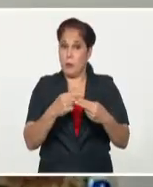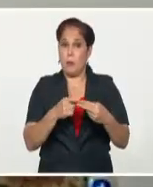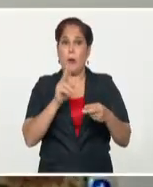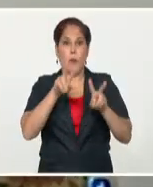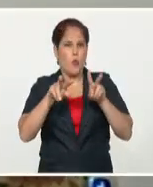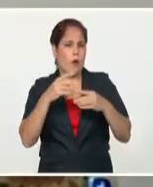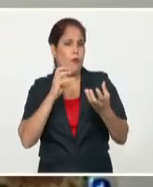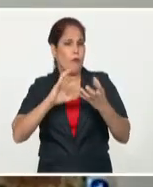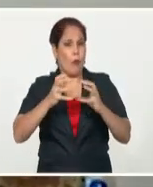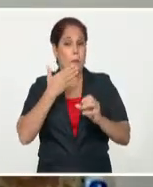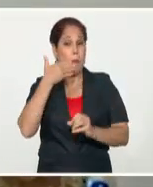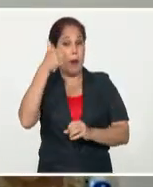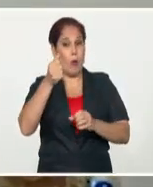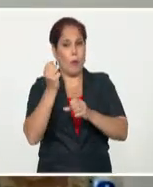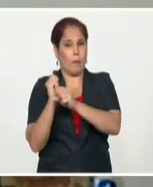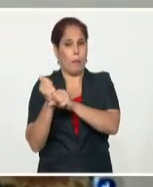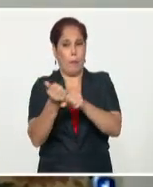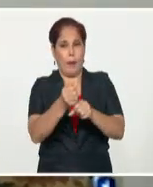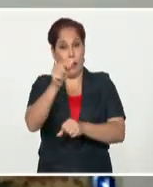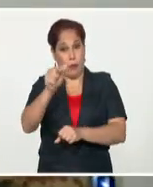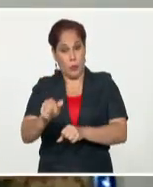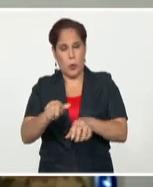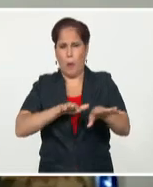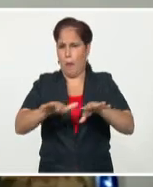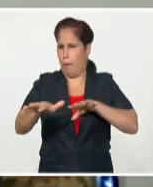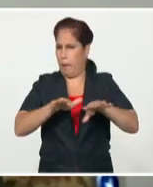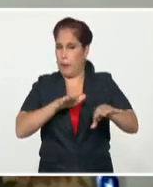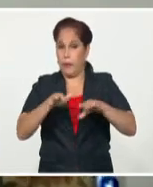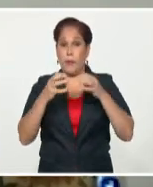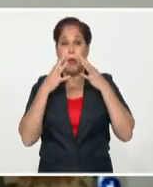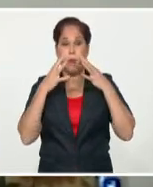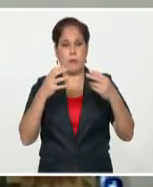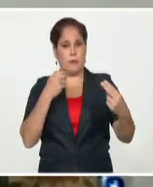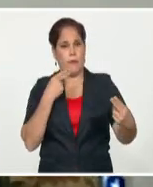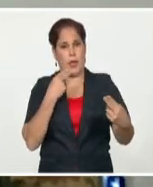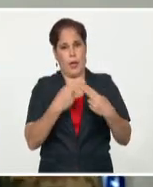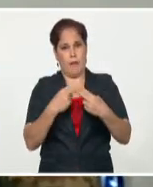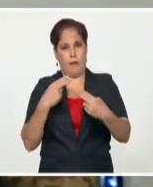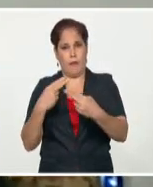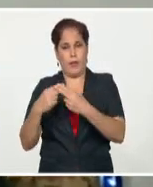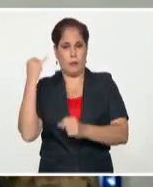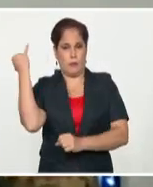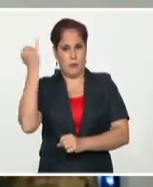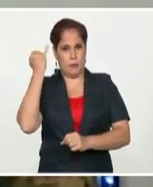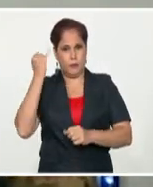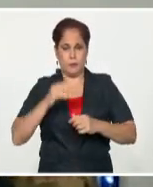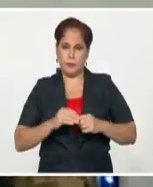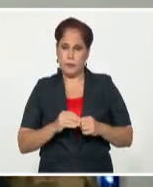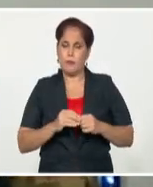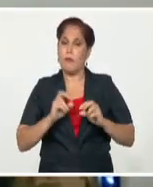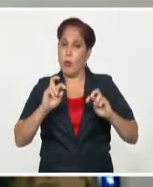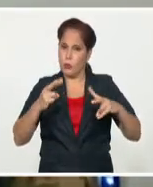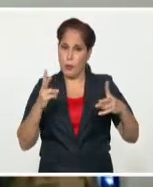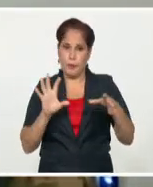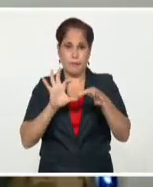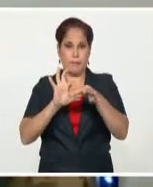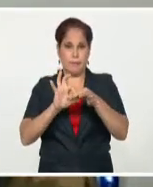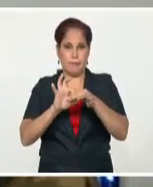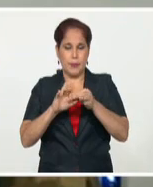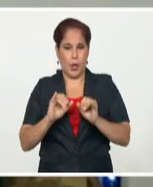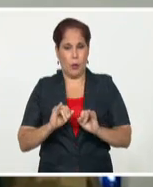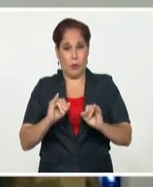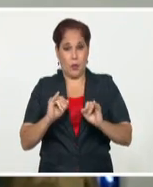la forma óptima de los peloteros para estos dos importantes eventos internacionales. Devolvemos la señal a la